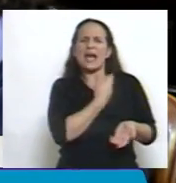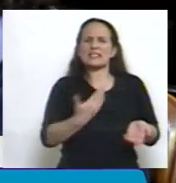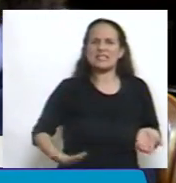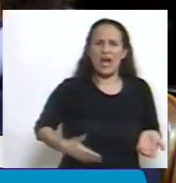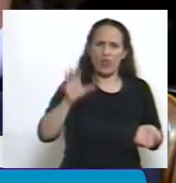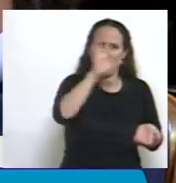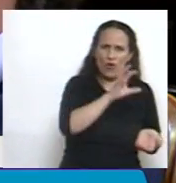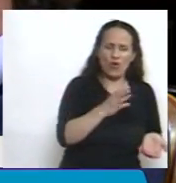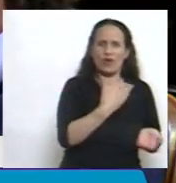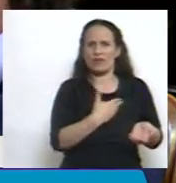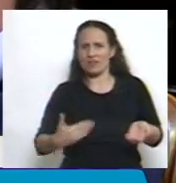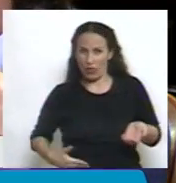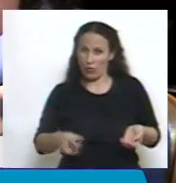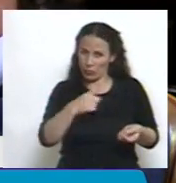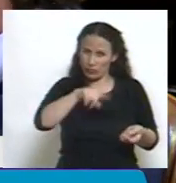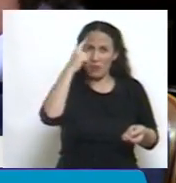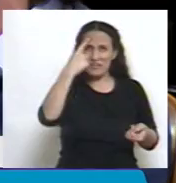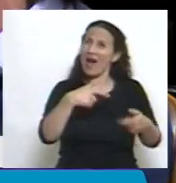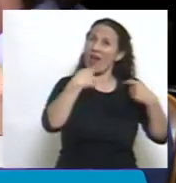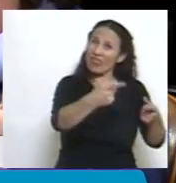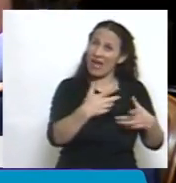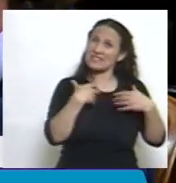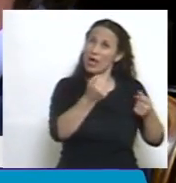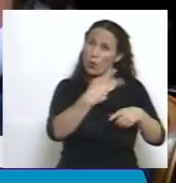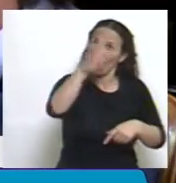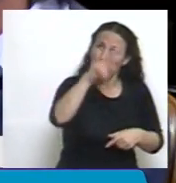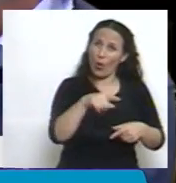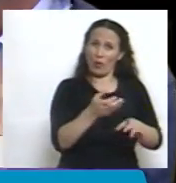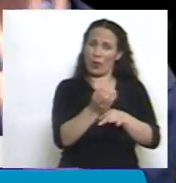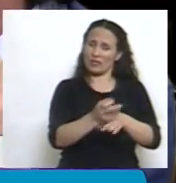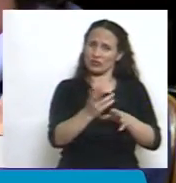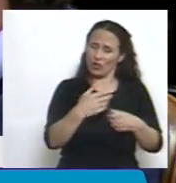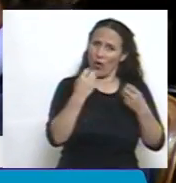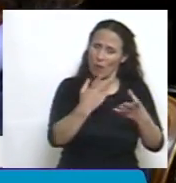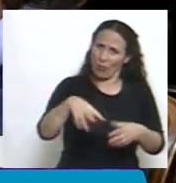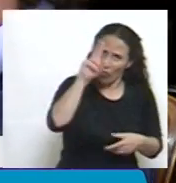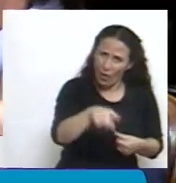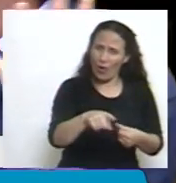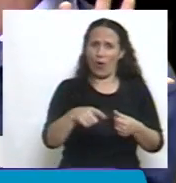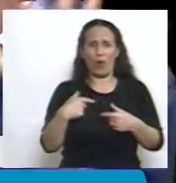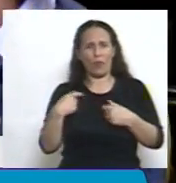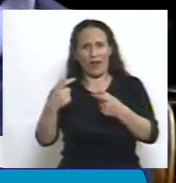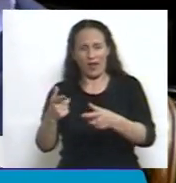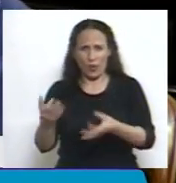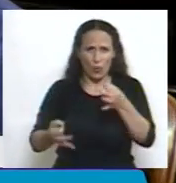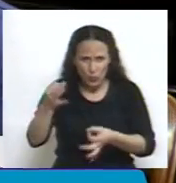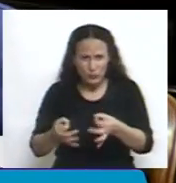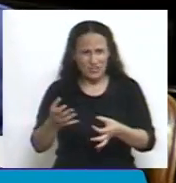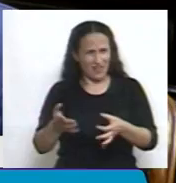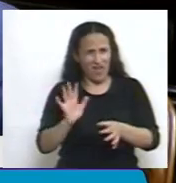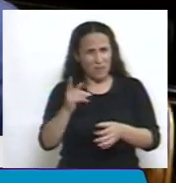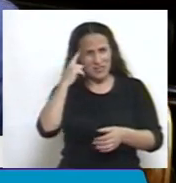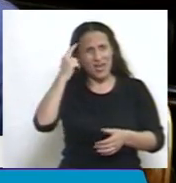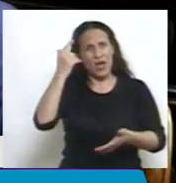proveen 2 veces más salud, 2 veces más seguridad, 2 veces más educación, 2 veces más infraestructura, 2 veces más justicia que hace 15